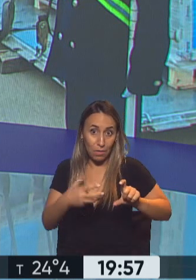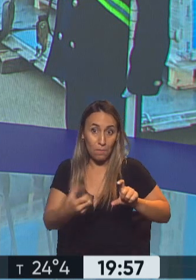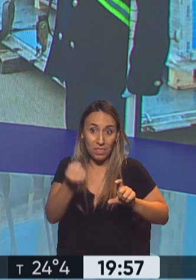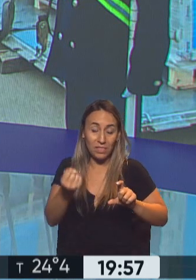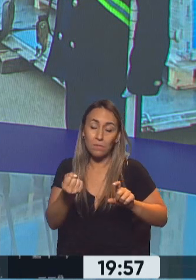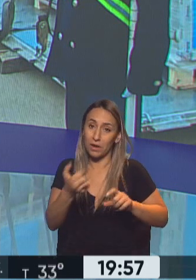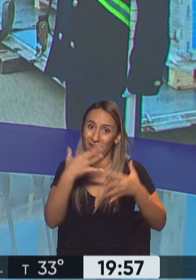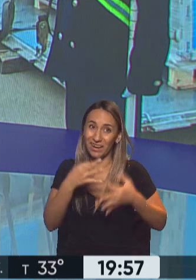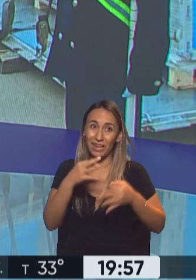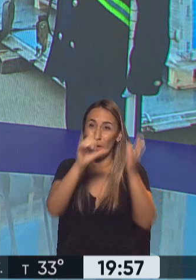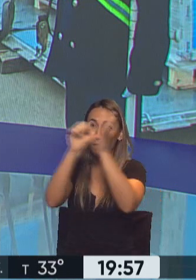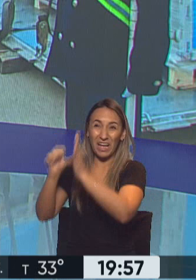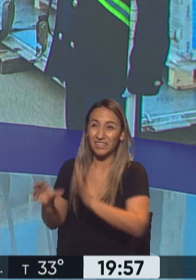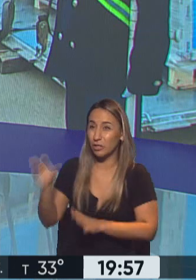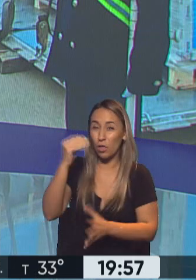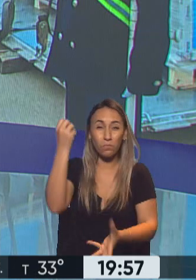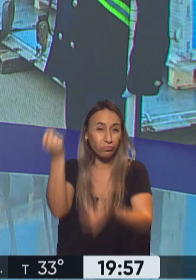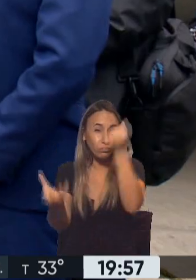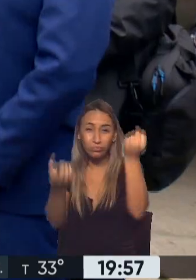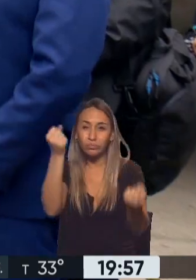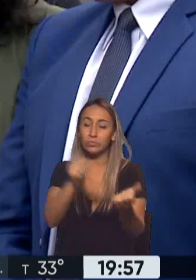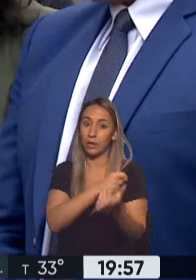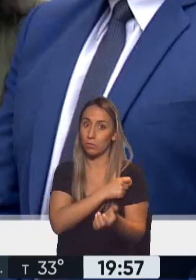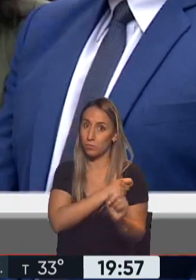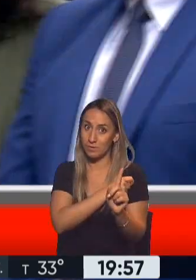para todos los países, está claro. Aquí el informe.